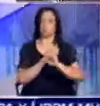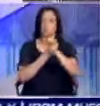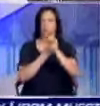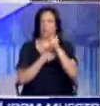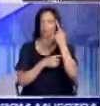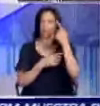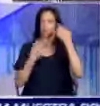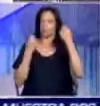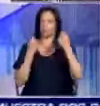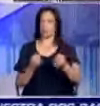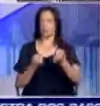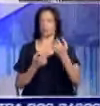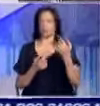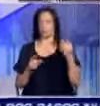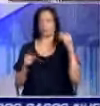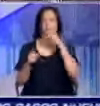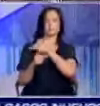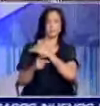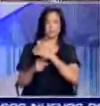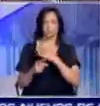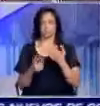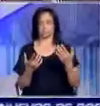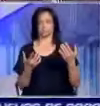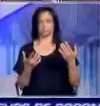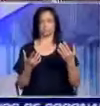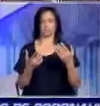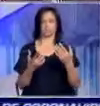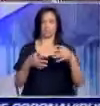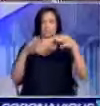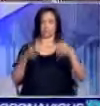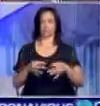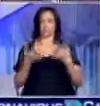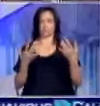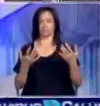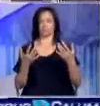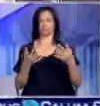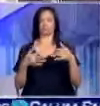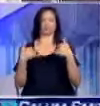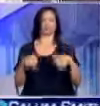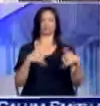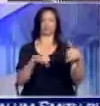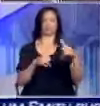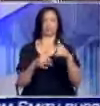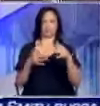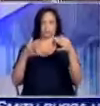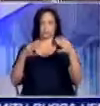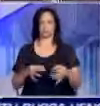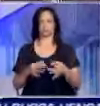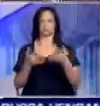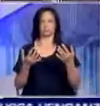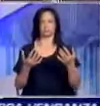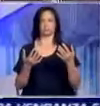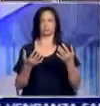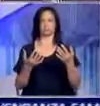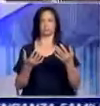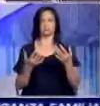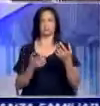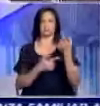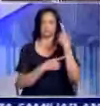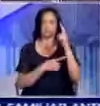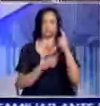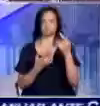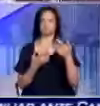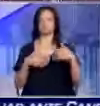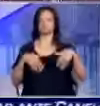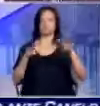está endureciendo las medidas mentira está relajando las medidas está